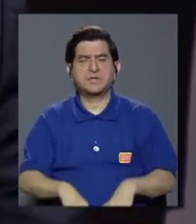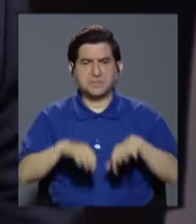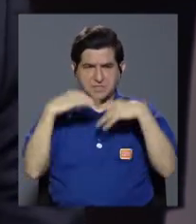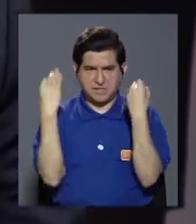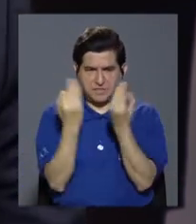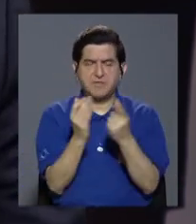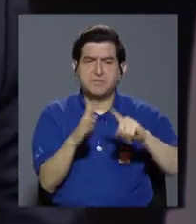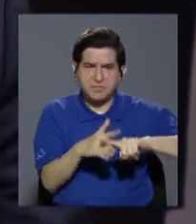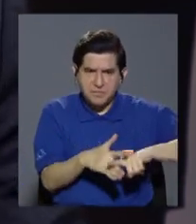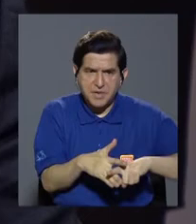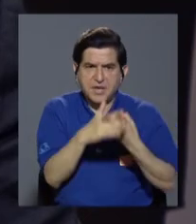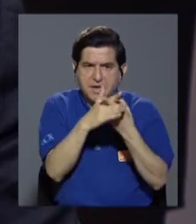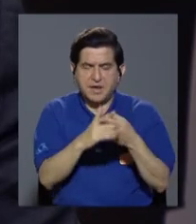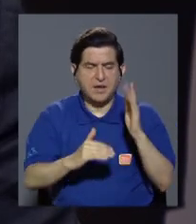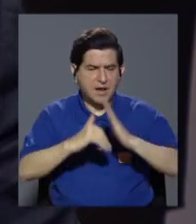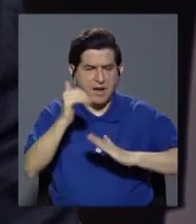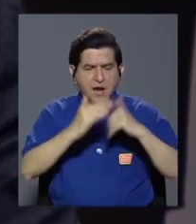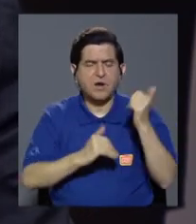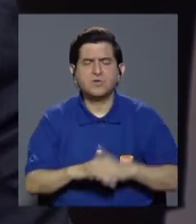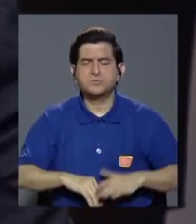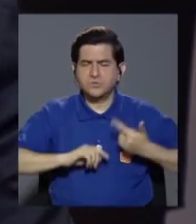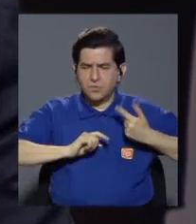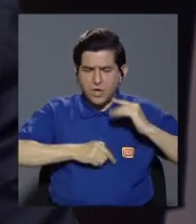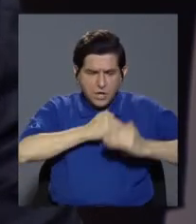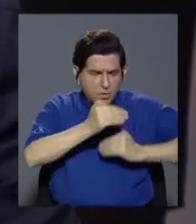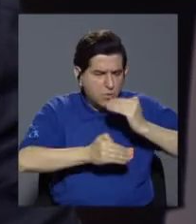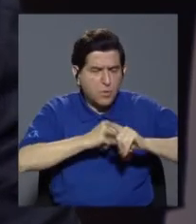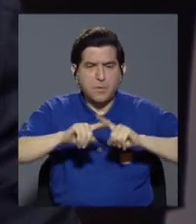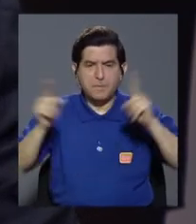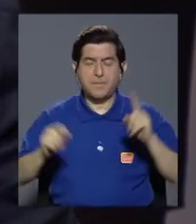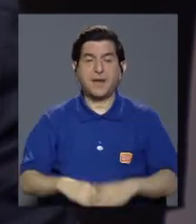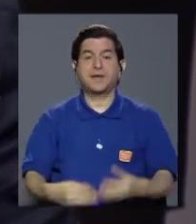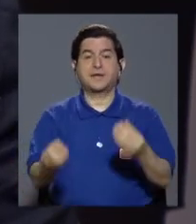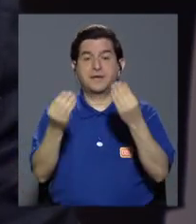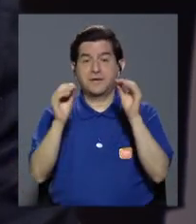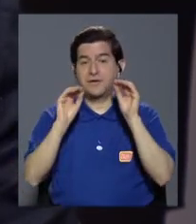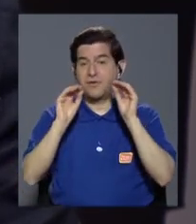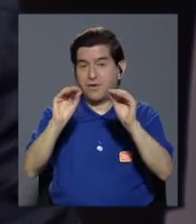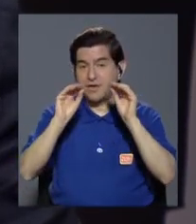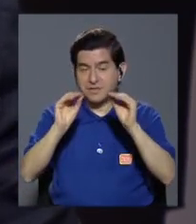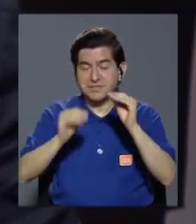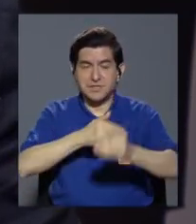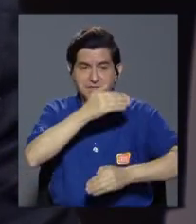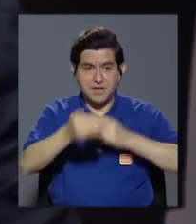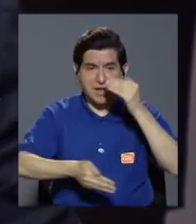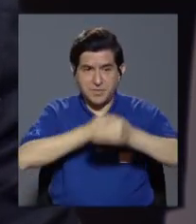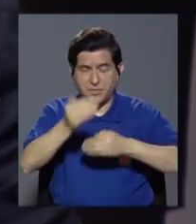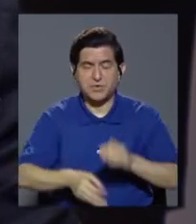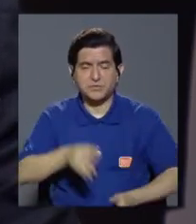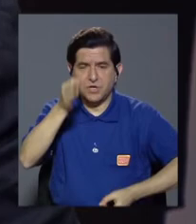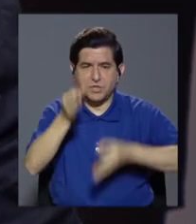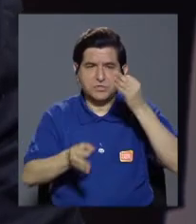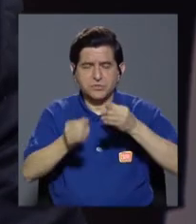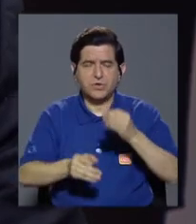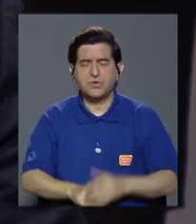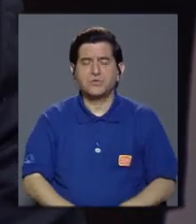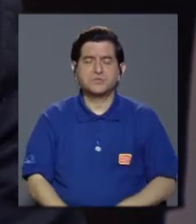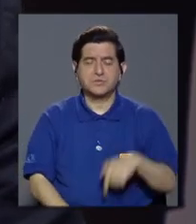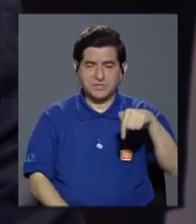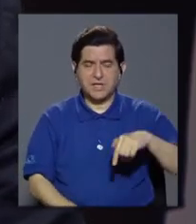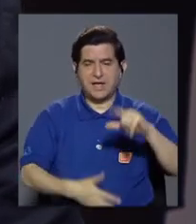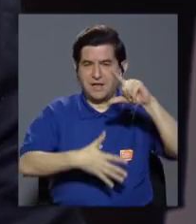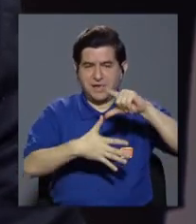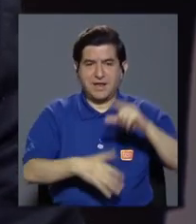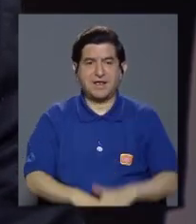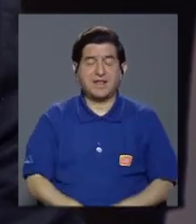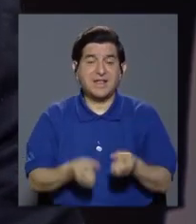están empezando a construir un duelo pero sin lugar a dudas la gran enseñanza de los procesos de justicia transicional en américa latina es que sin